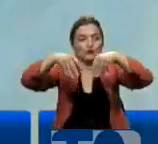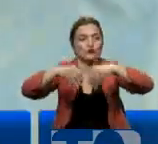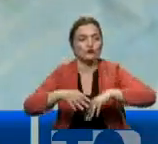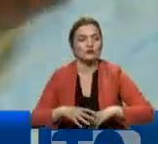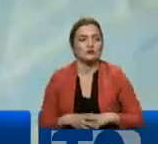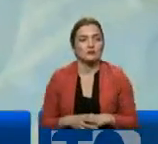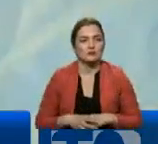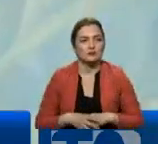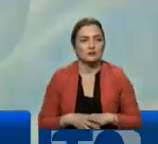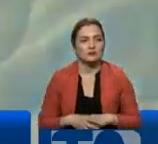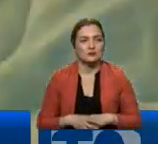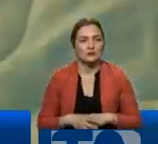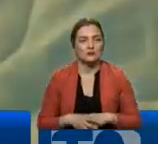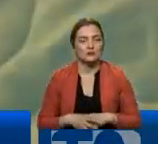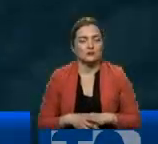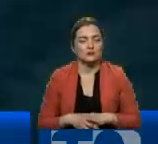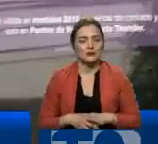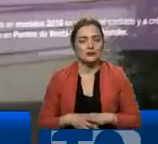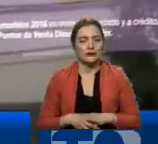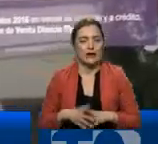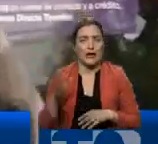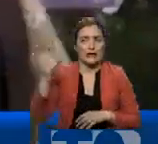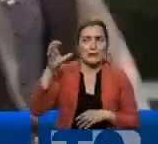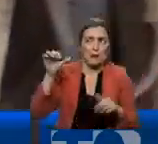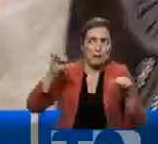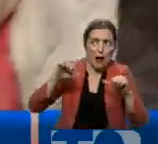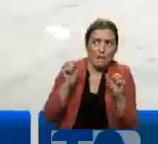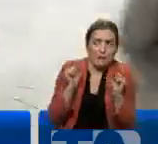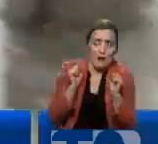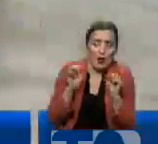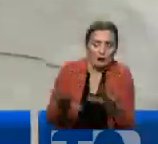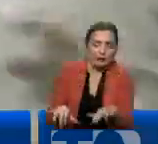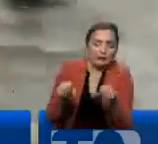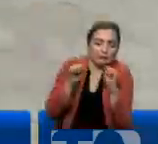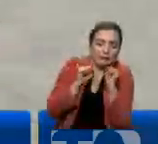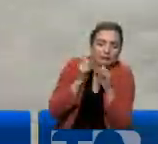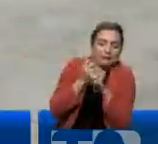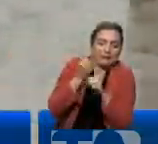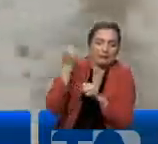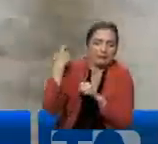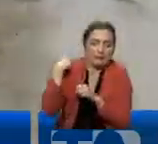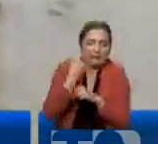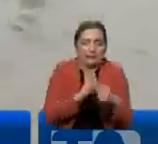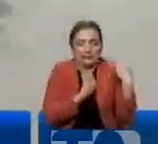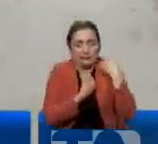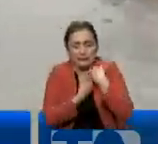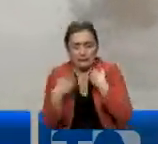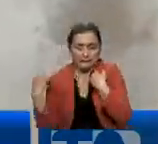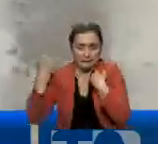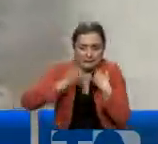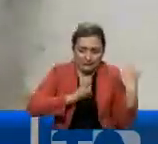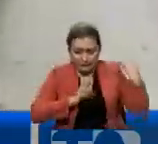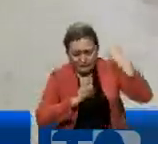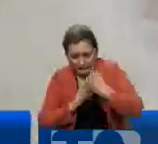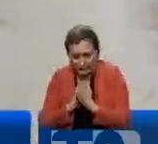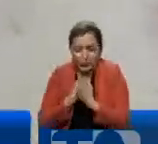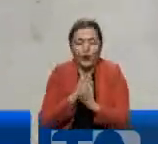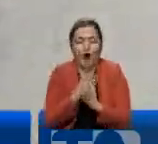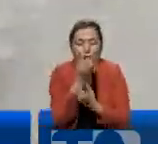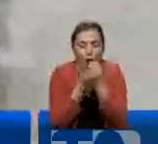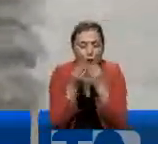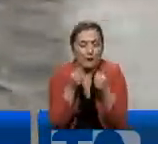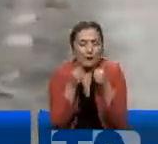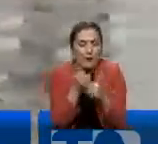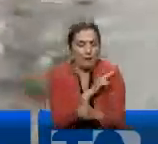Al mal tiempo hay que ponerle más cobijas, paraguas, mucha ropa y, ¿por qué no?, alimentarse